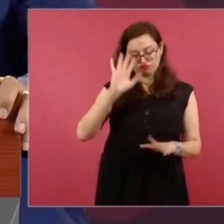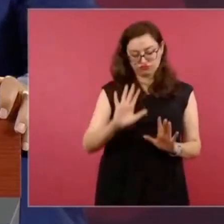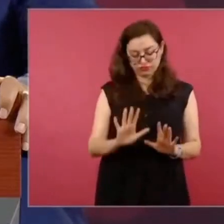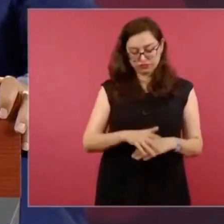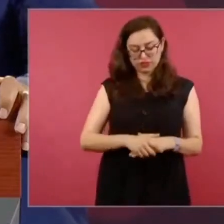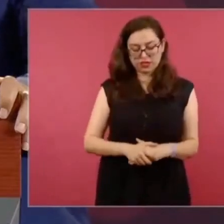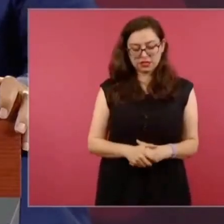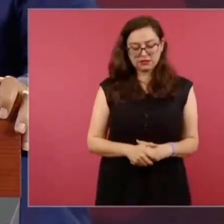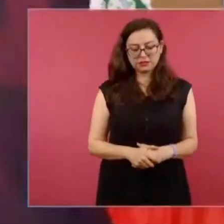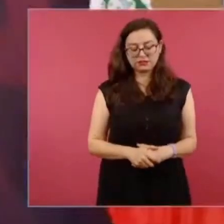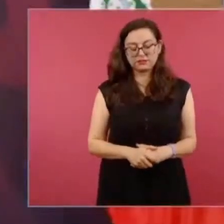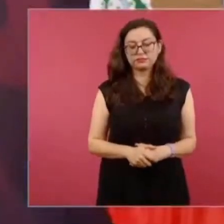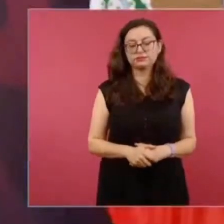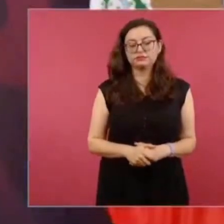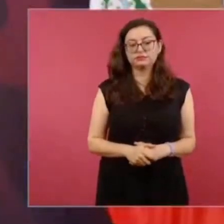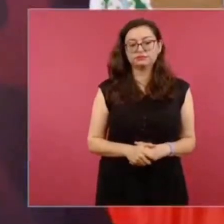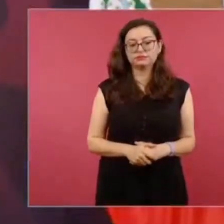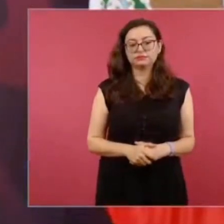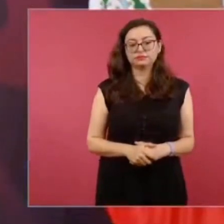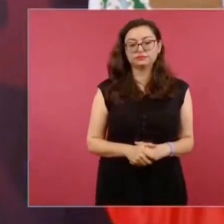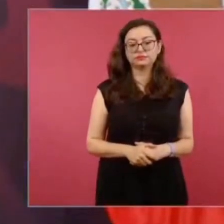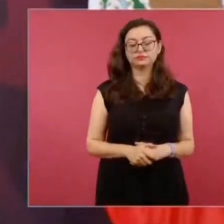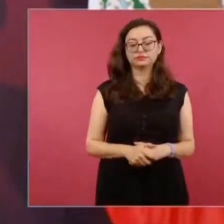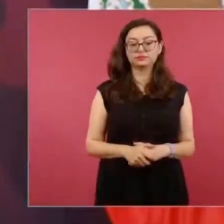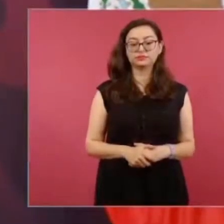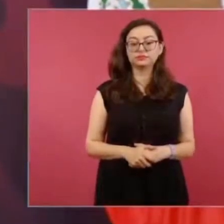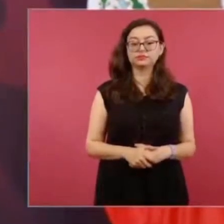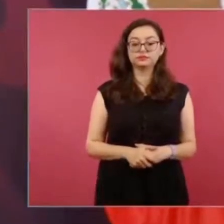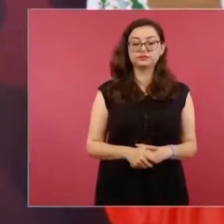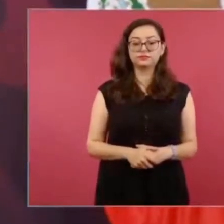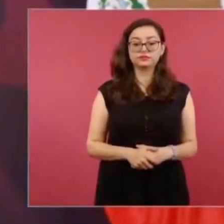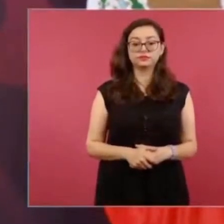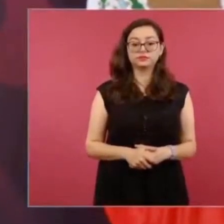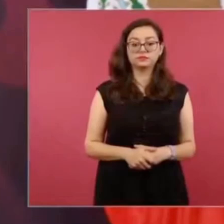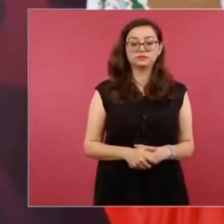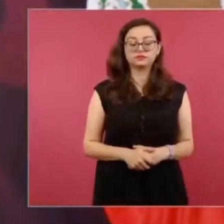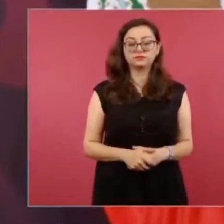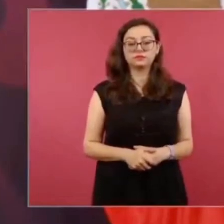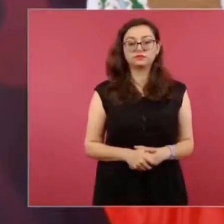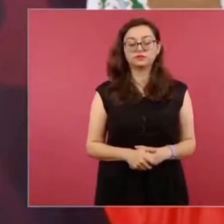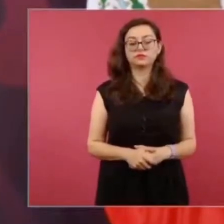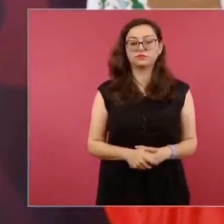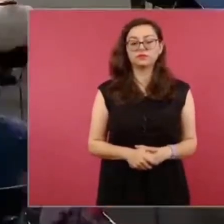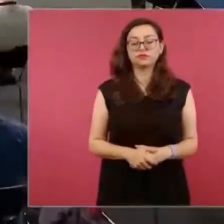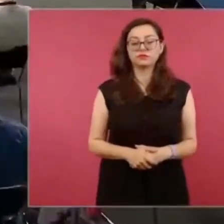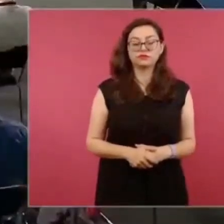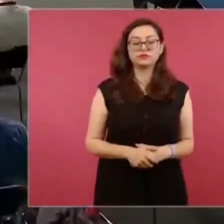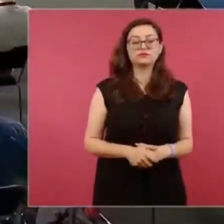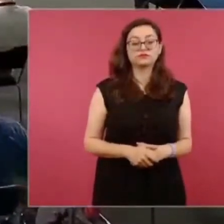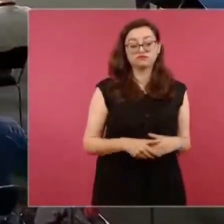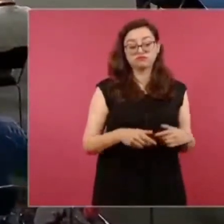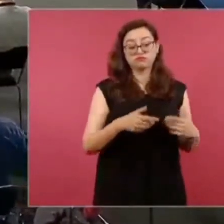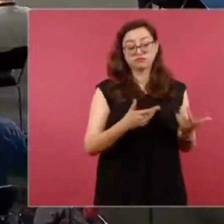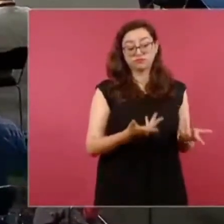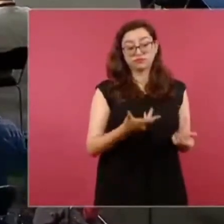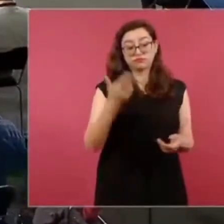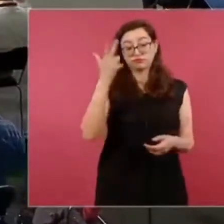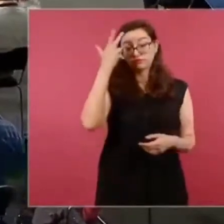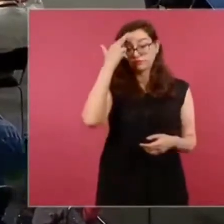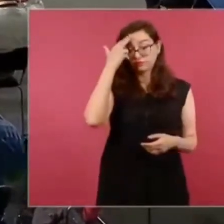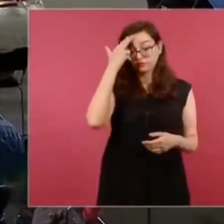34 años antes de que se vaya al exilio, Porfirio Díaz,